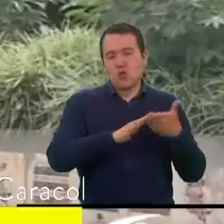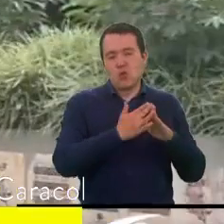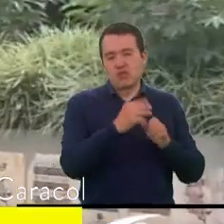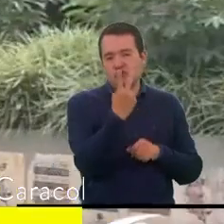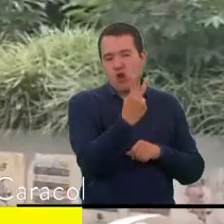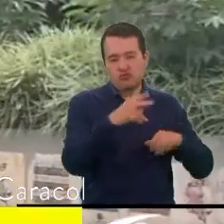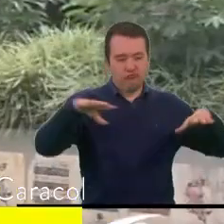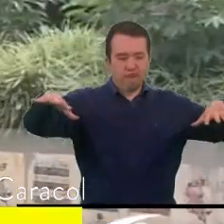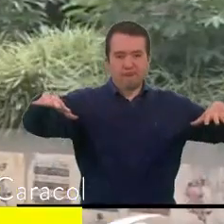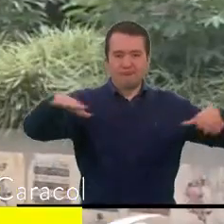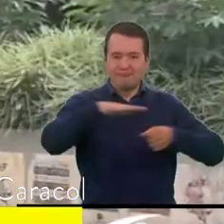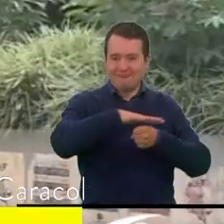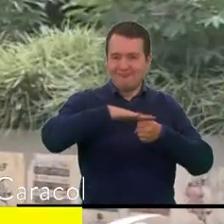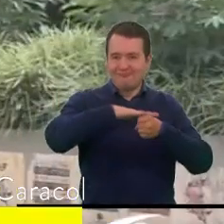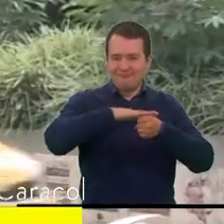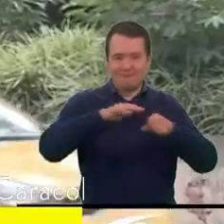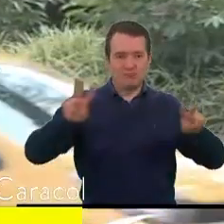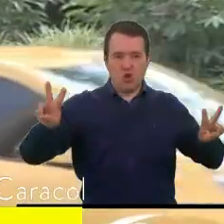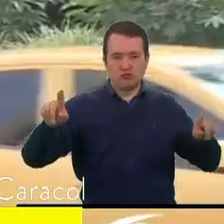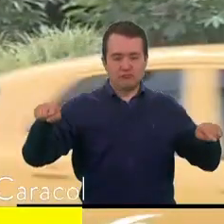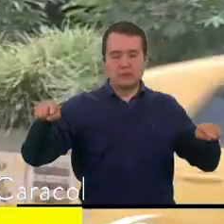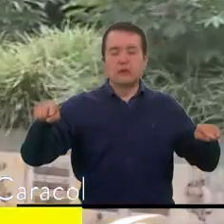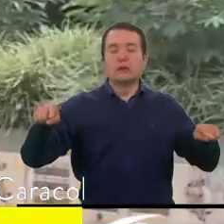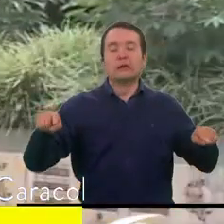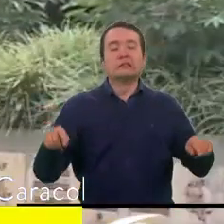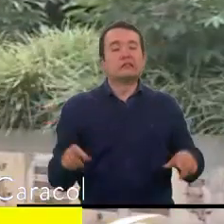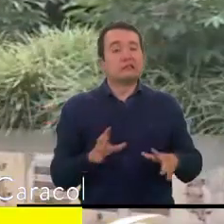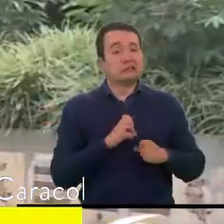lugar a duda que entristece y que llama a la reflexión por